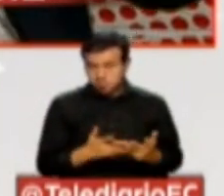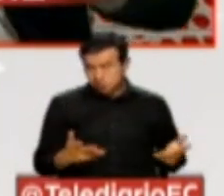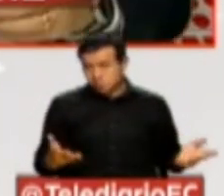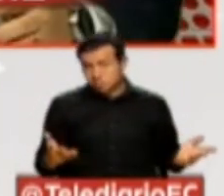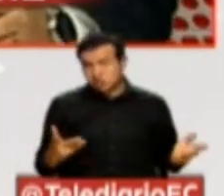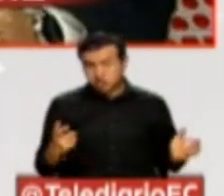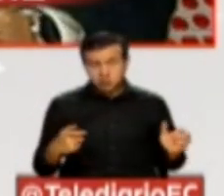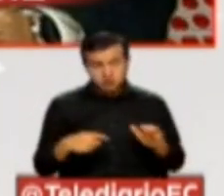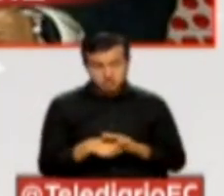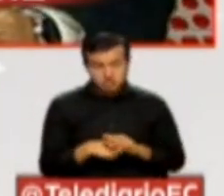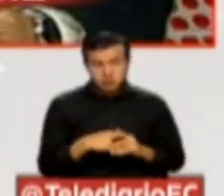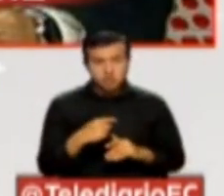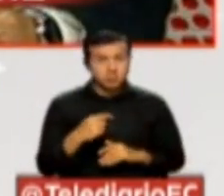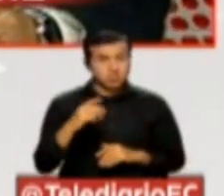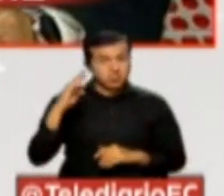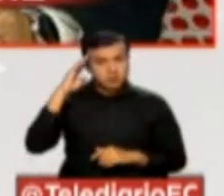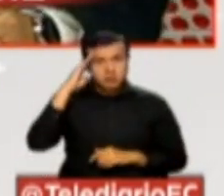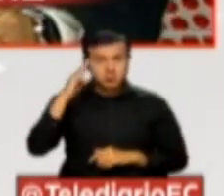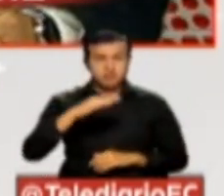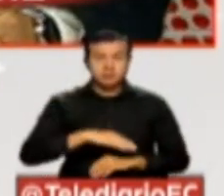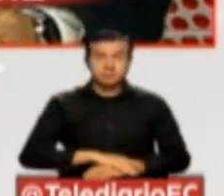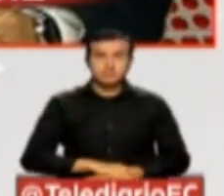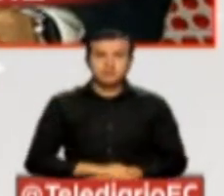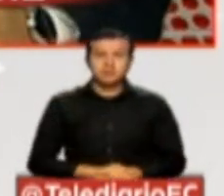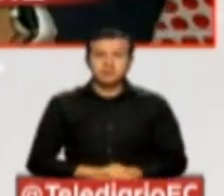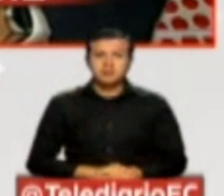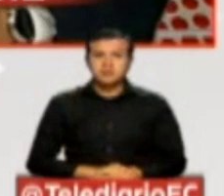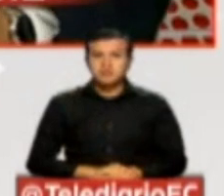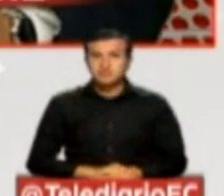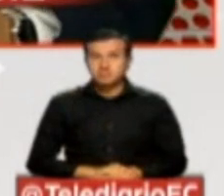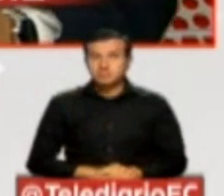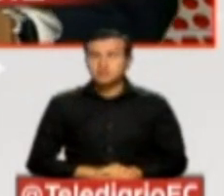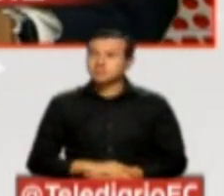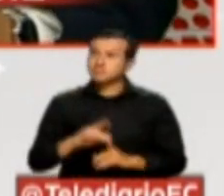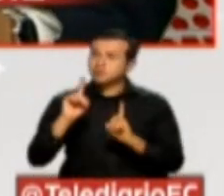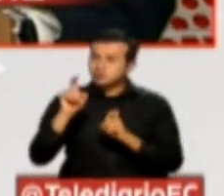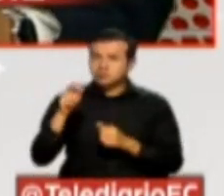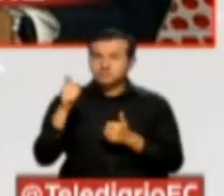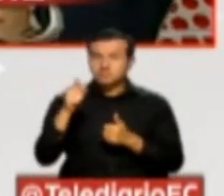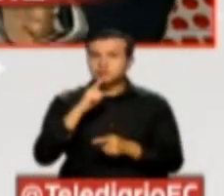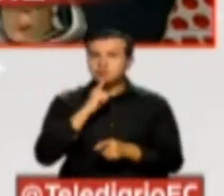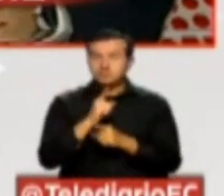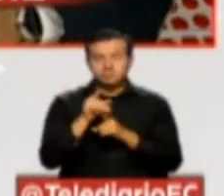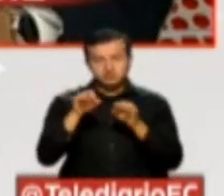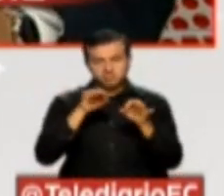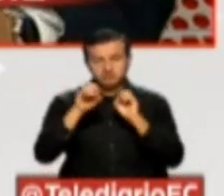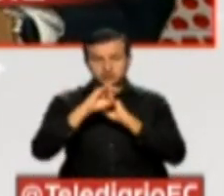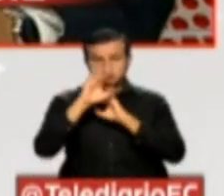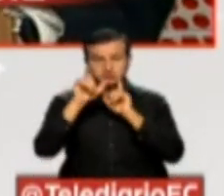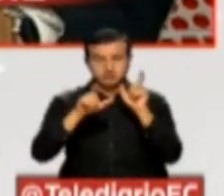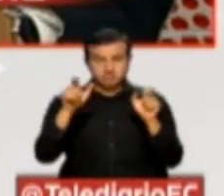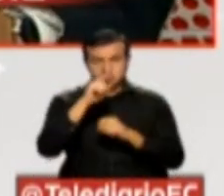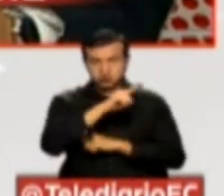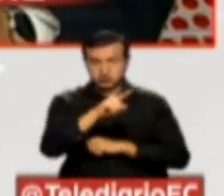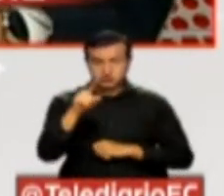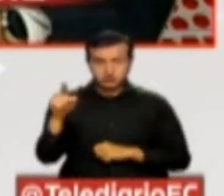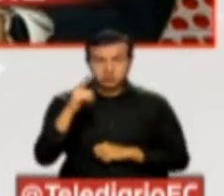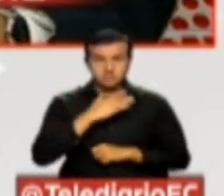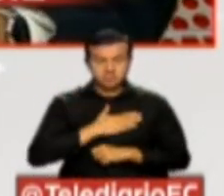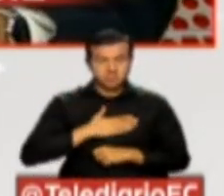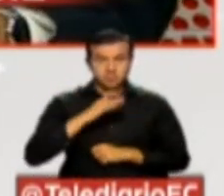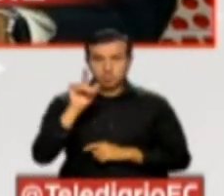dar muerte a los guardias. Qué buena su pregunta, porque me permite explicar a la ciudadanía. Por favor,